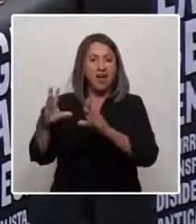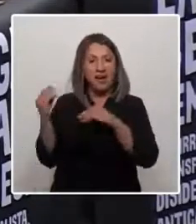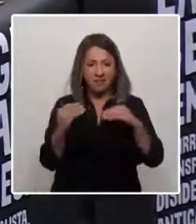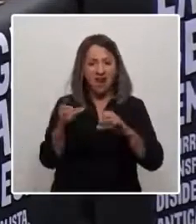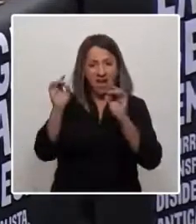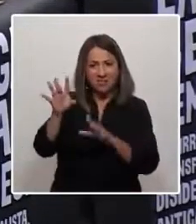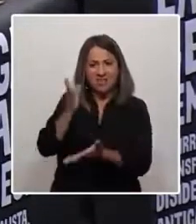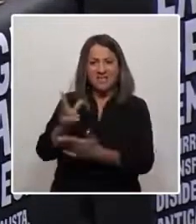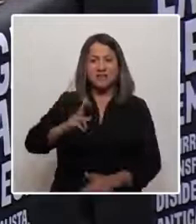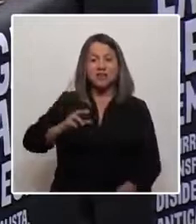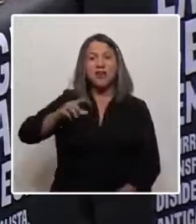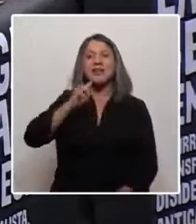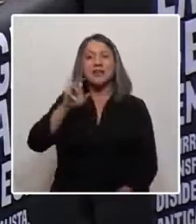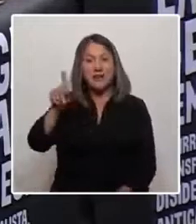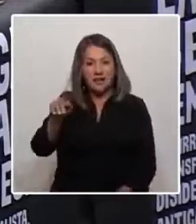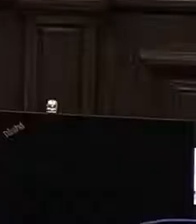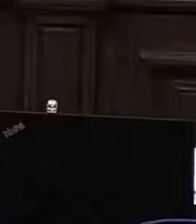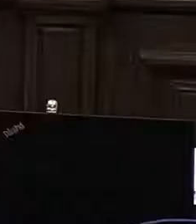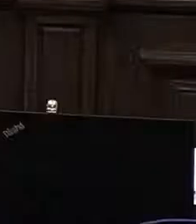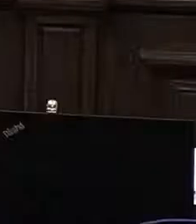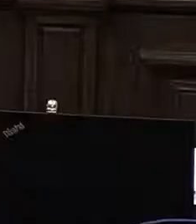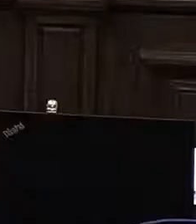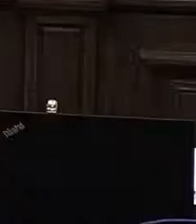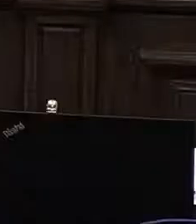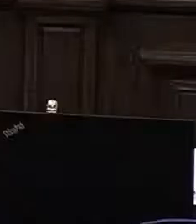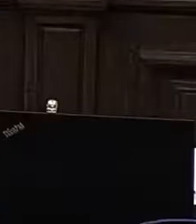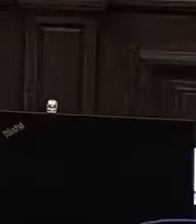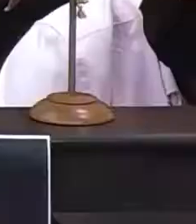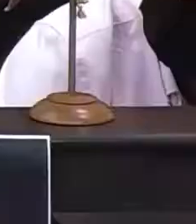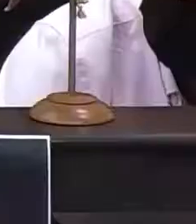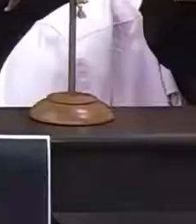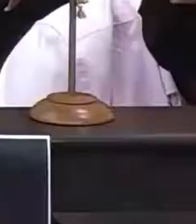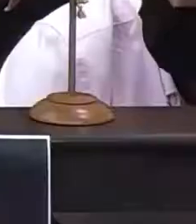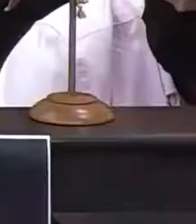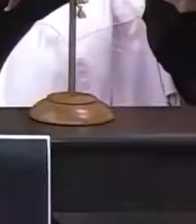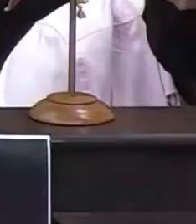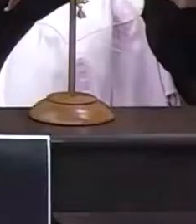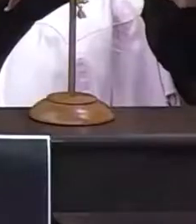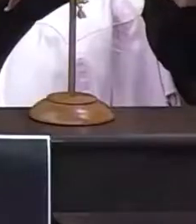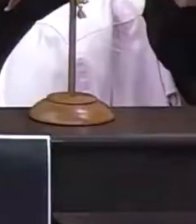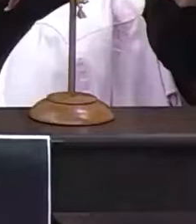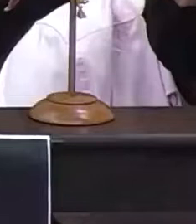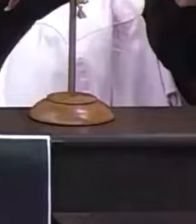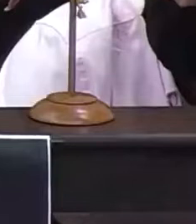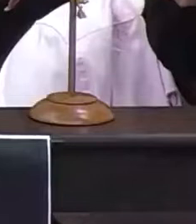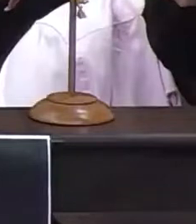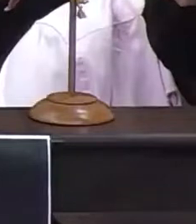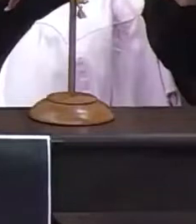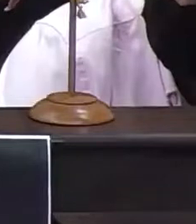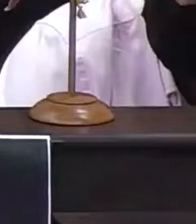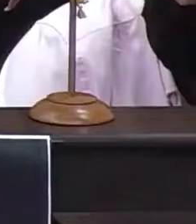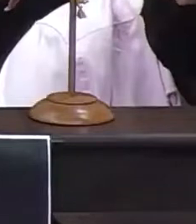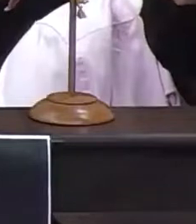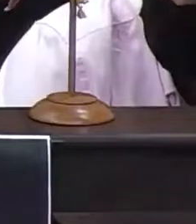ella, señora Marinovich. A la Machi Linconao quiero señalarle que respeto plenamente su derecho de abrazar a quien